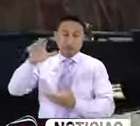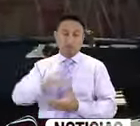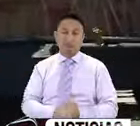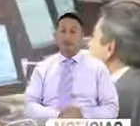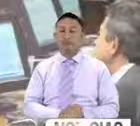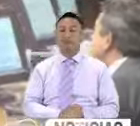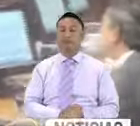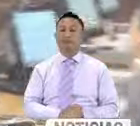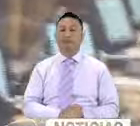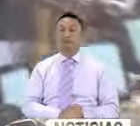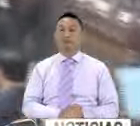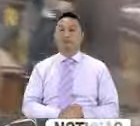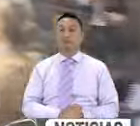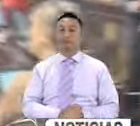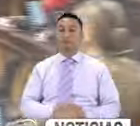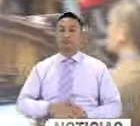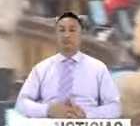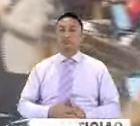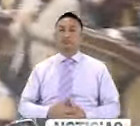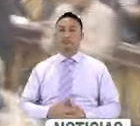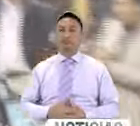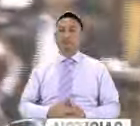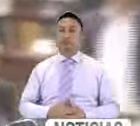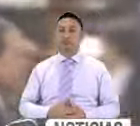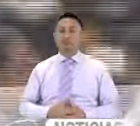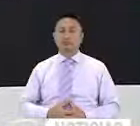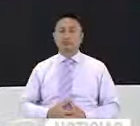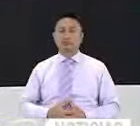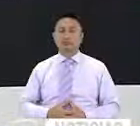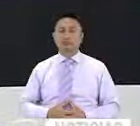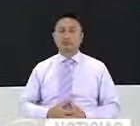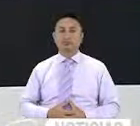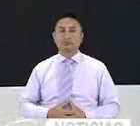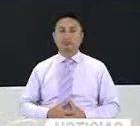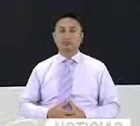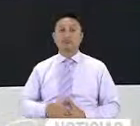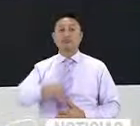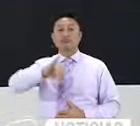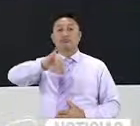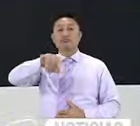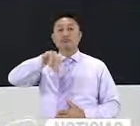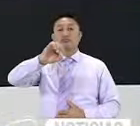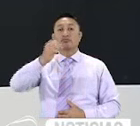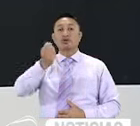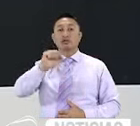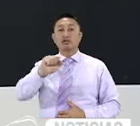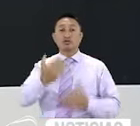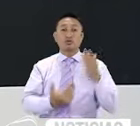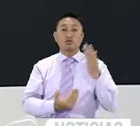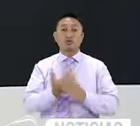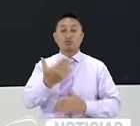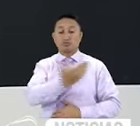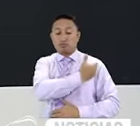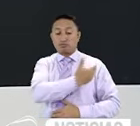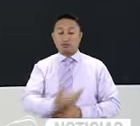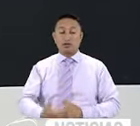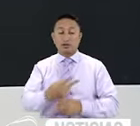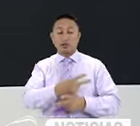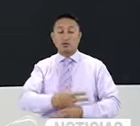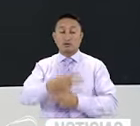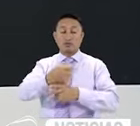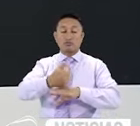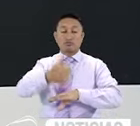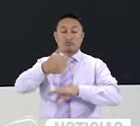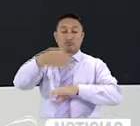Informó Álvaro Terán. José Swing asume temporalmente la presidencia de la Corte Nacional de